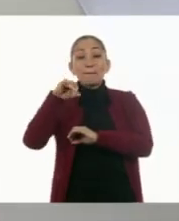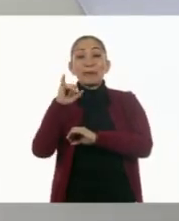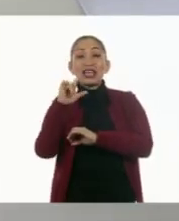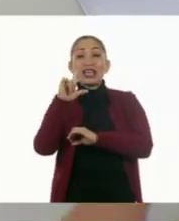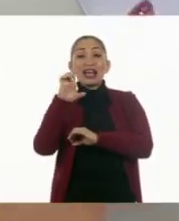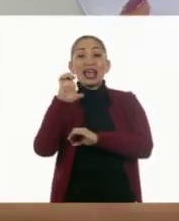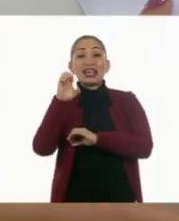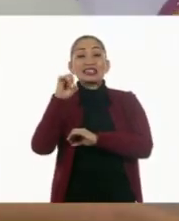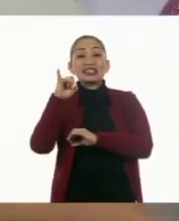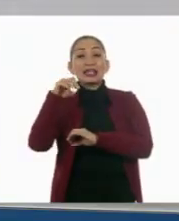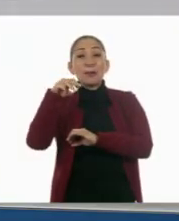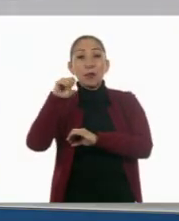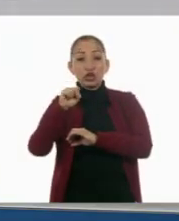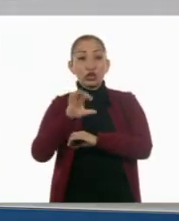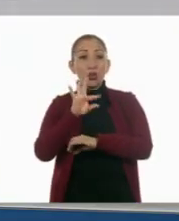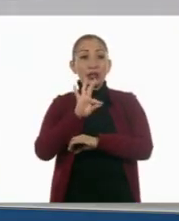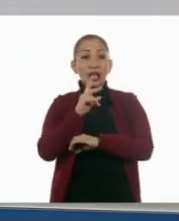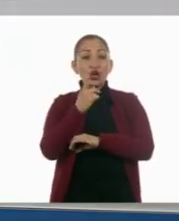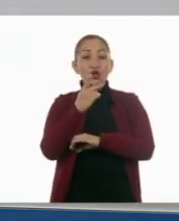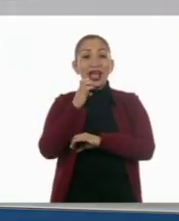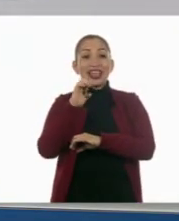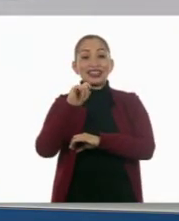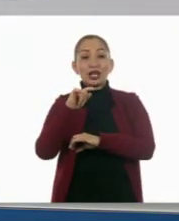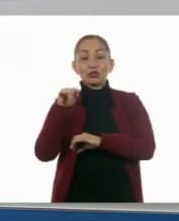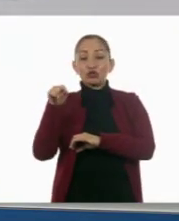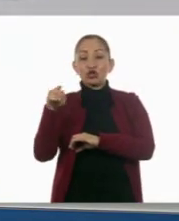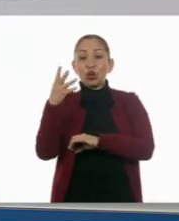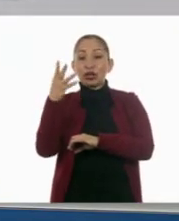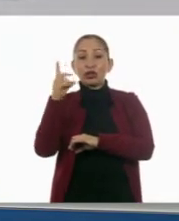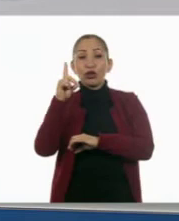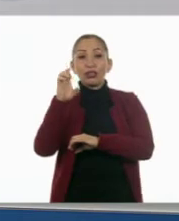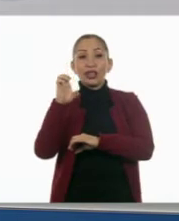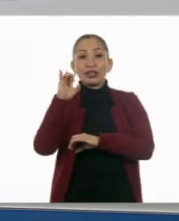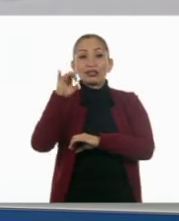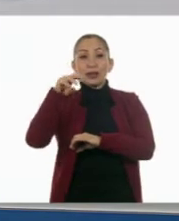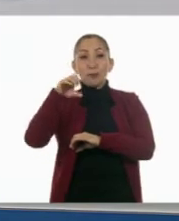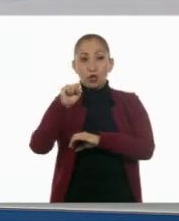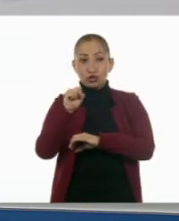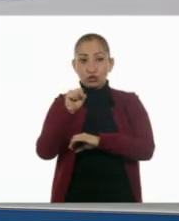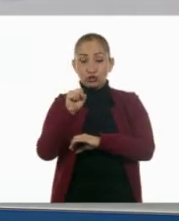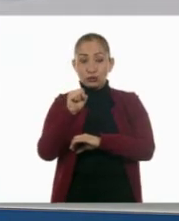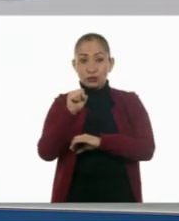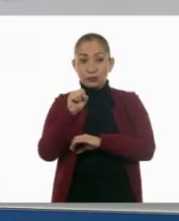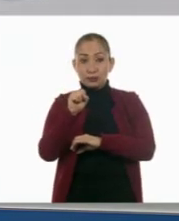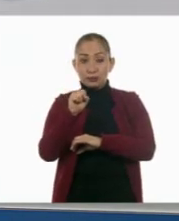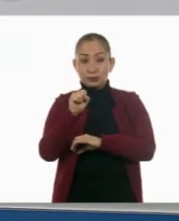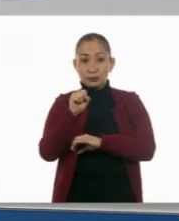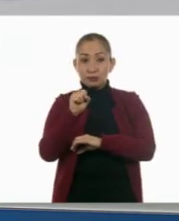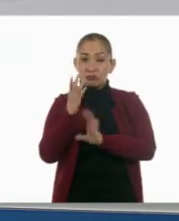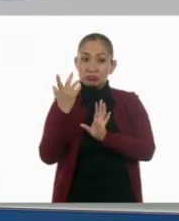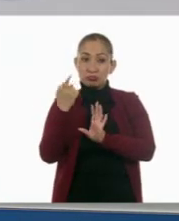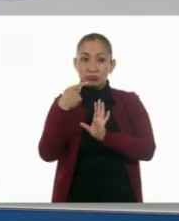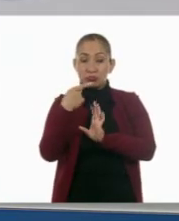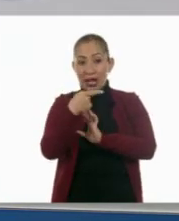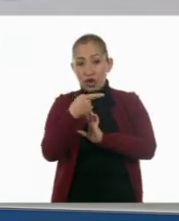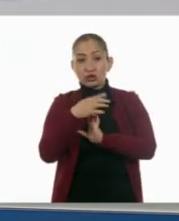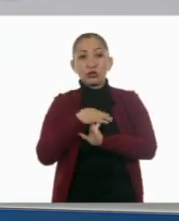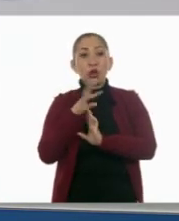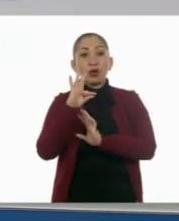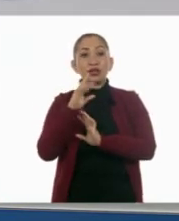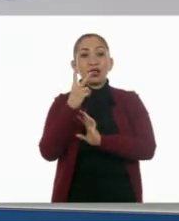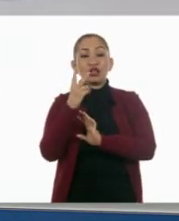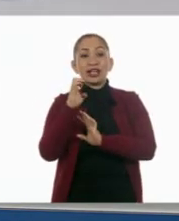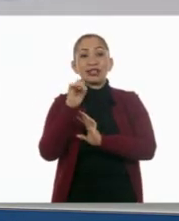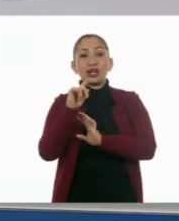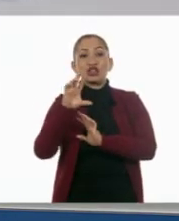milésimos. Tengo 41 enteros, 4 décimos, que se parece, ¿verdad? Más nada más o menos. Uno.